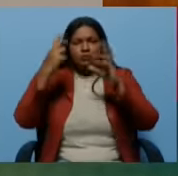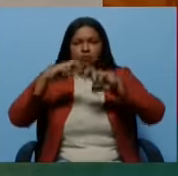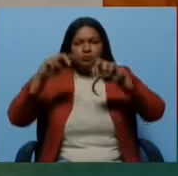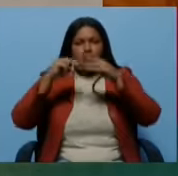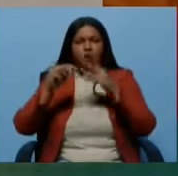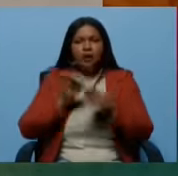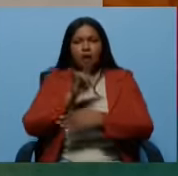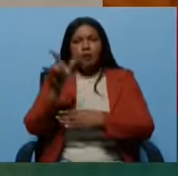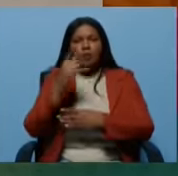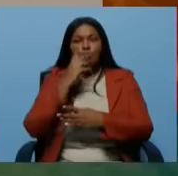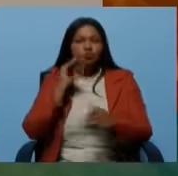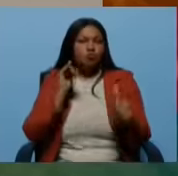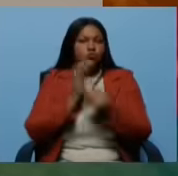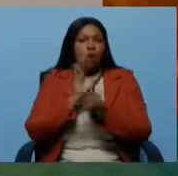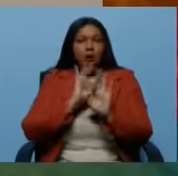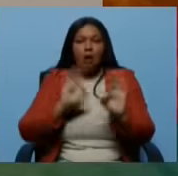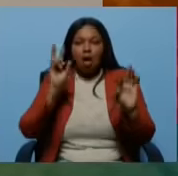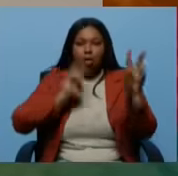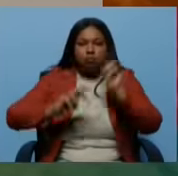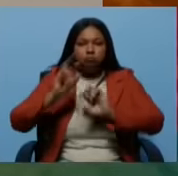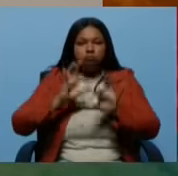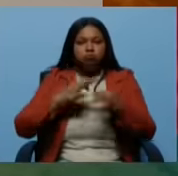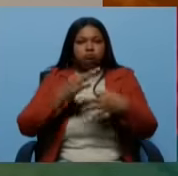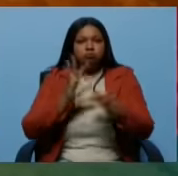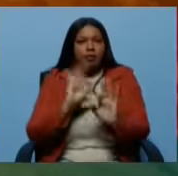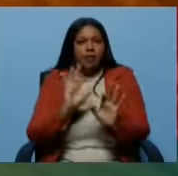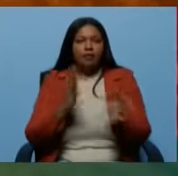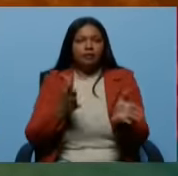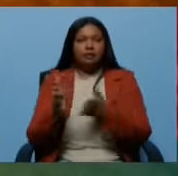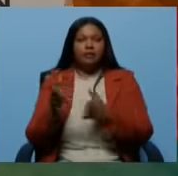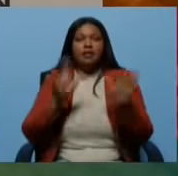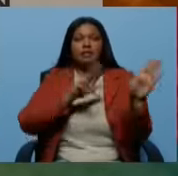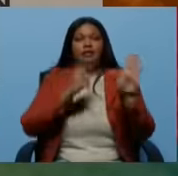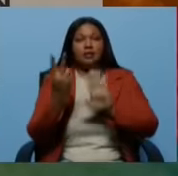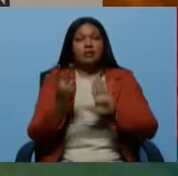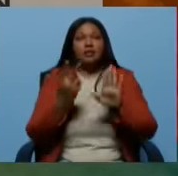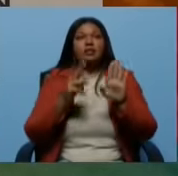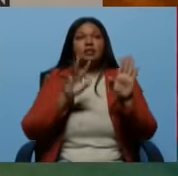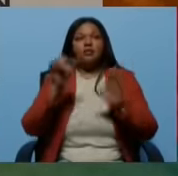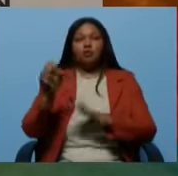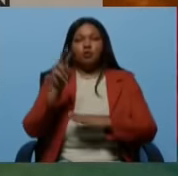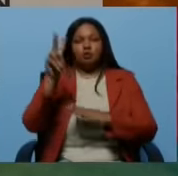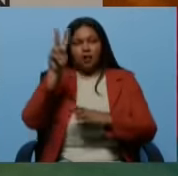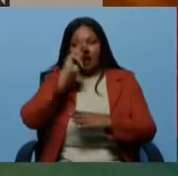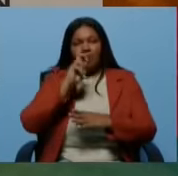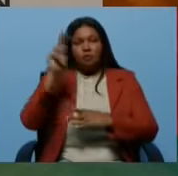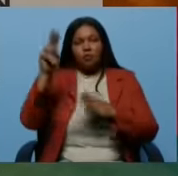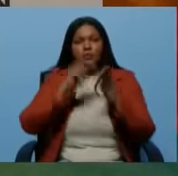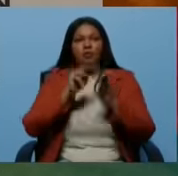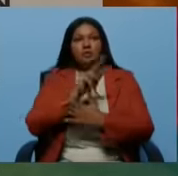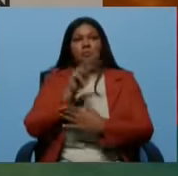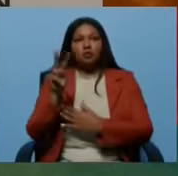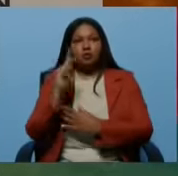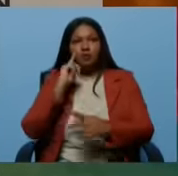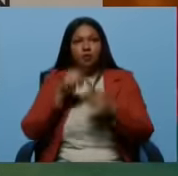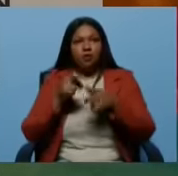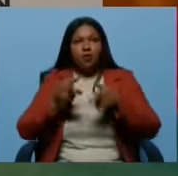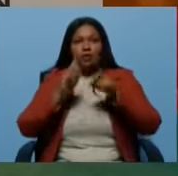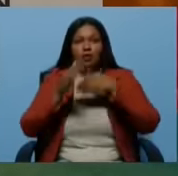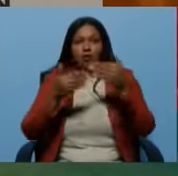pero las autoridades no encontraron ningún hallazgo de interés. El 17 de junio de 2022, el ministro de Seguridad de la Nación, Aníbal